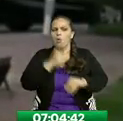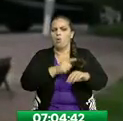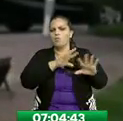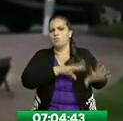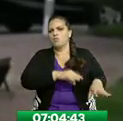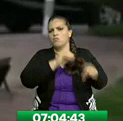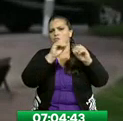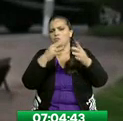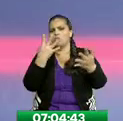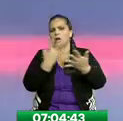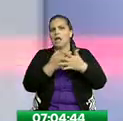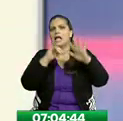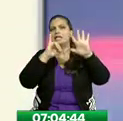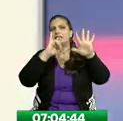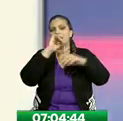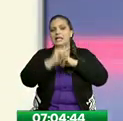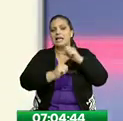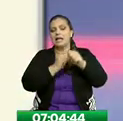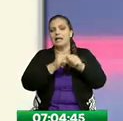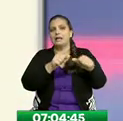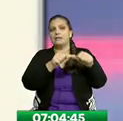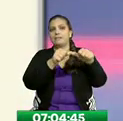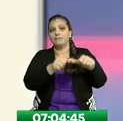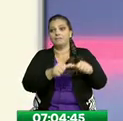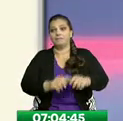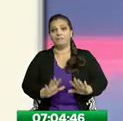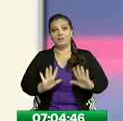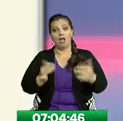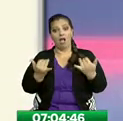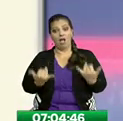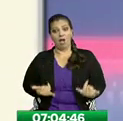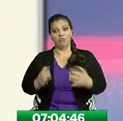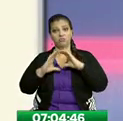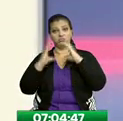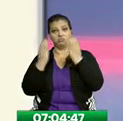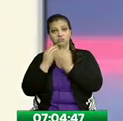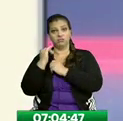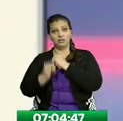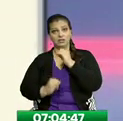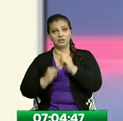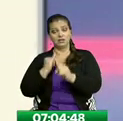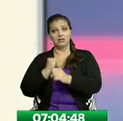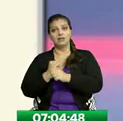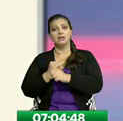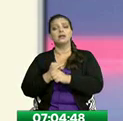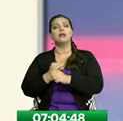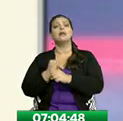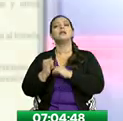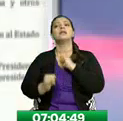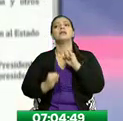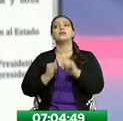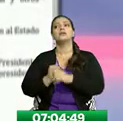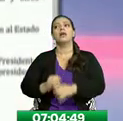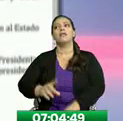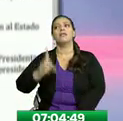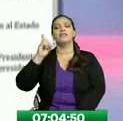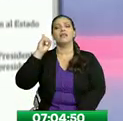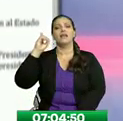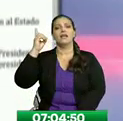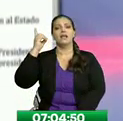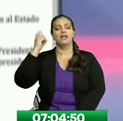brasileña Odebrecht. El documento difundido a través de la cuenta de Twitter de Fausto Jarrín, abogado de Glass, recoge